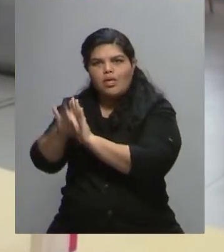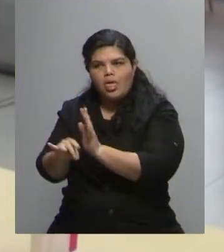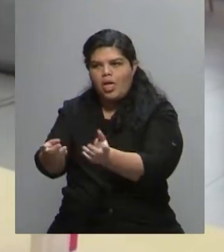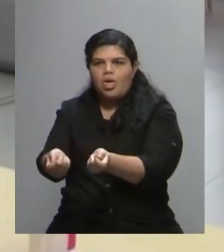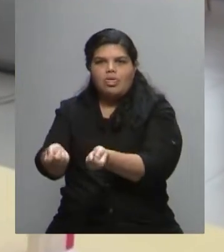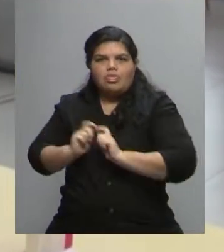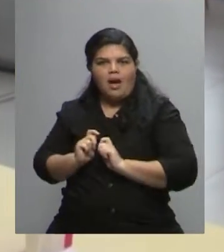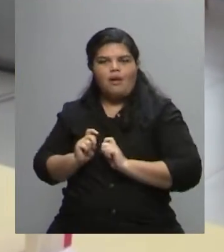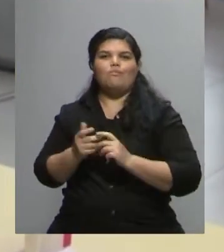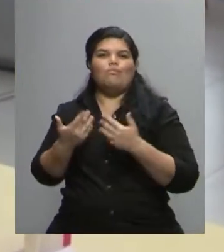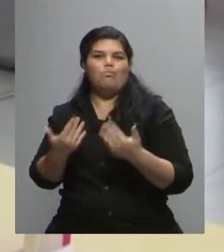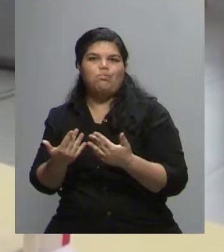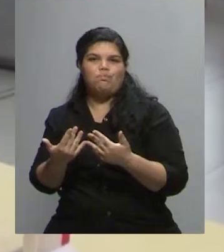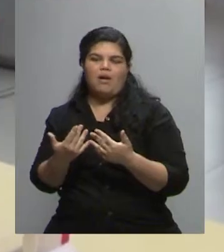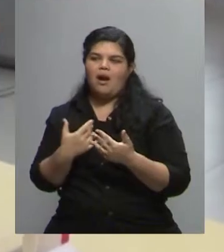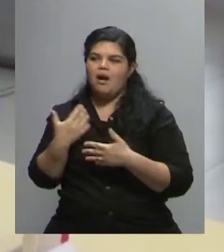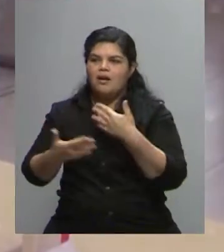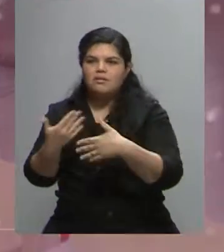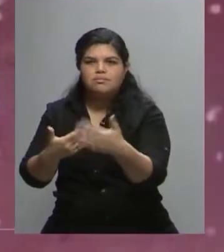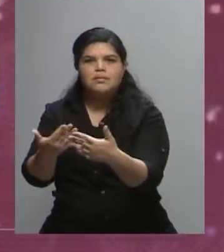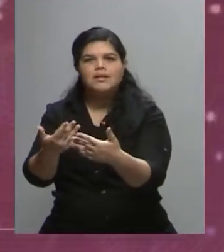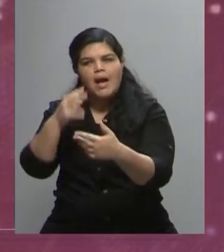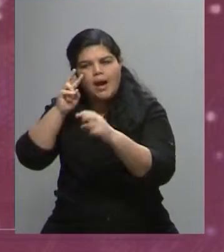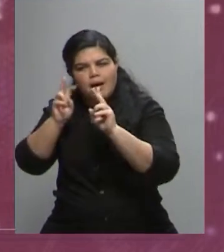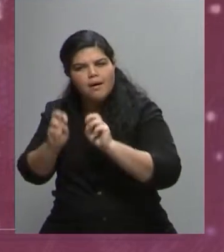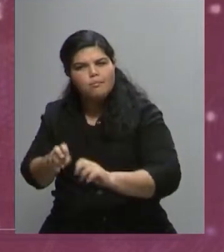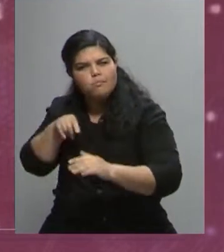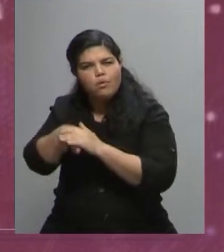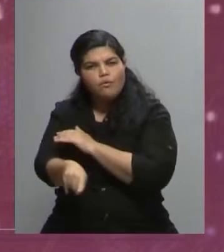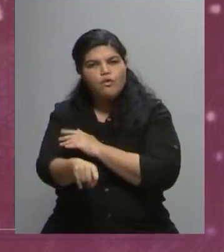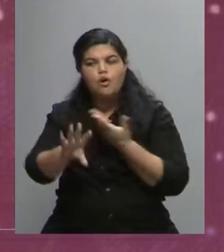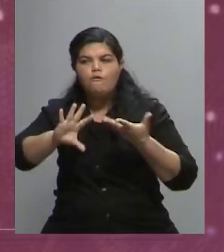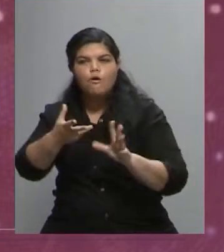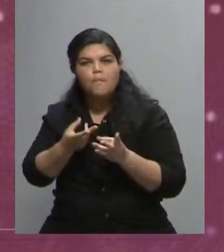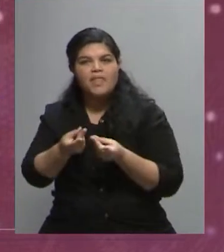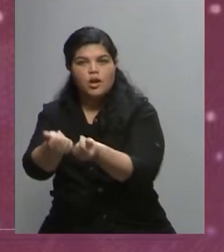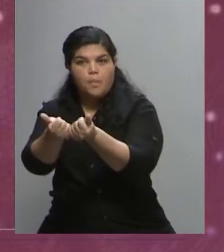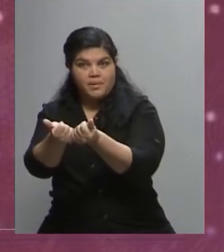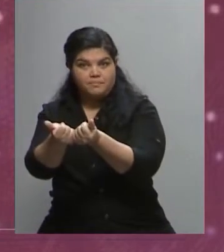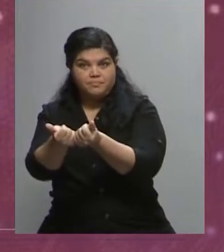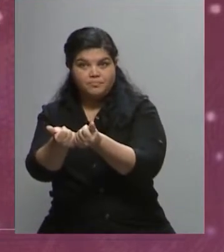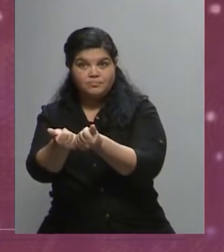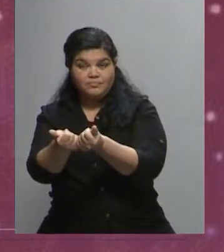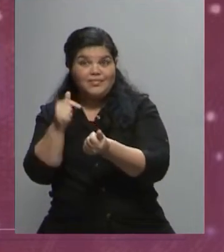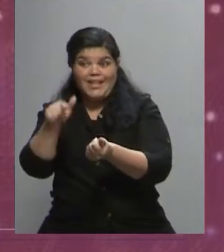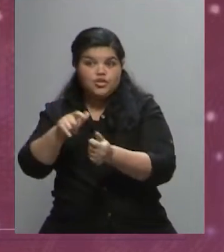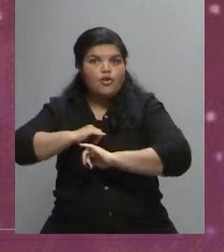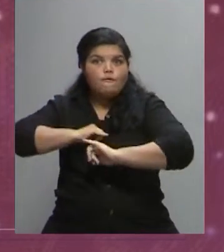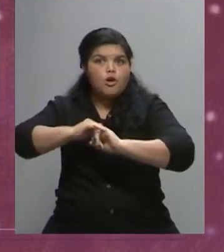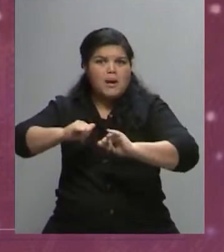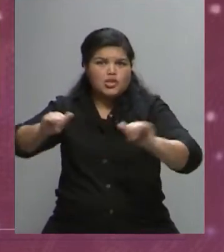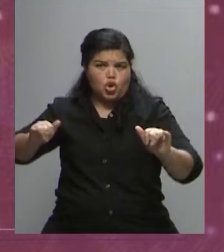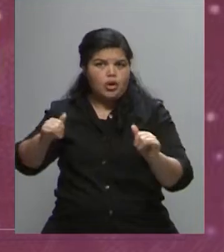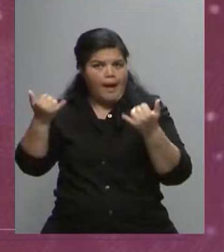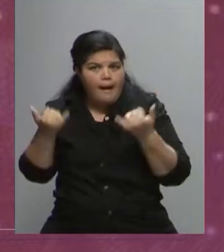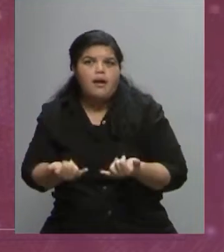sociedad para los cuales hasta hace unos pocos años pensábamos que no teníamos ningún tipo de información. Todo eso es la buena noticia, ¿no? Sí. La mala